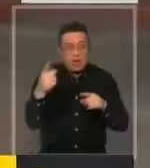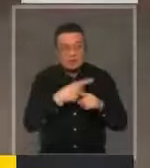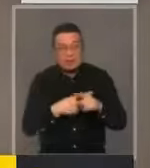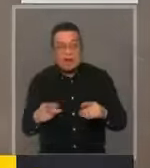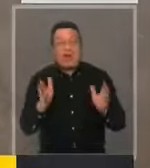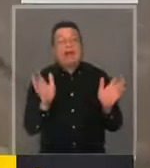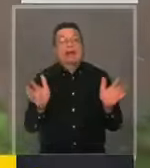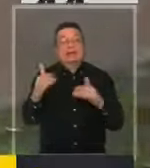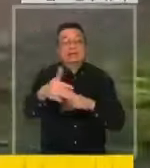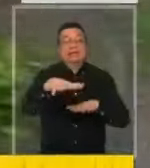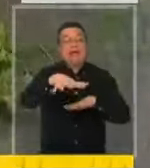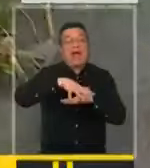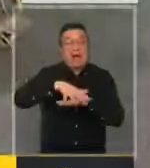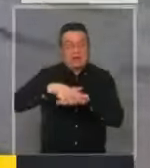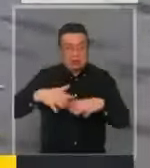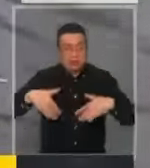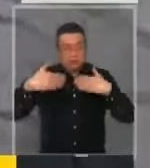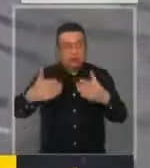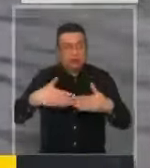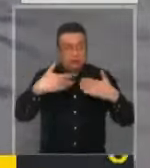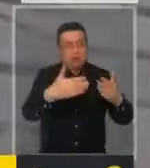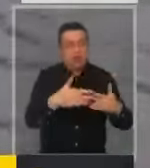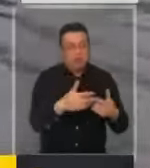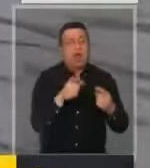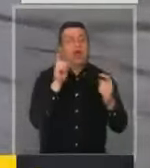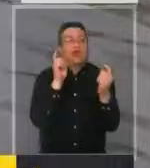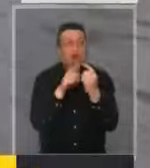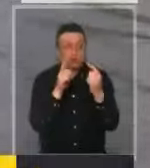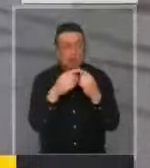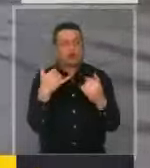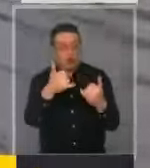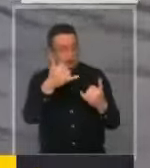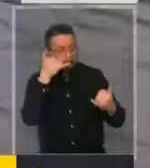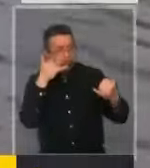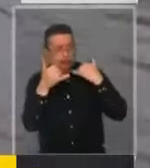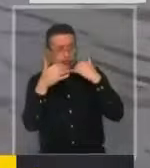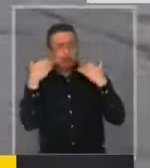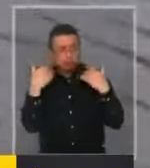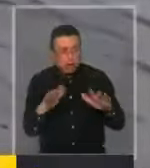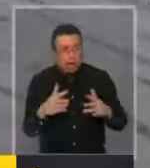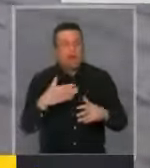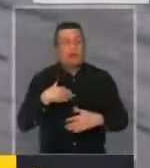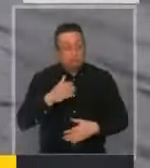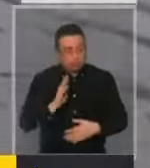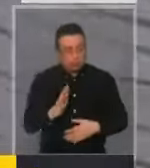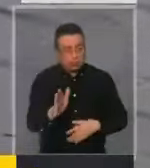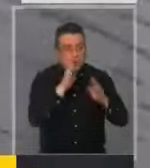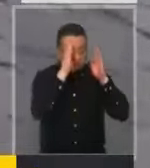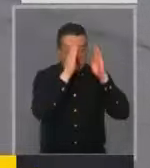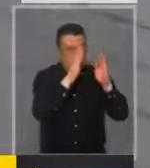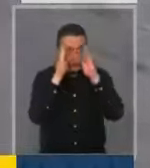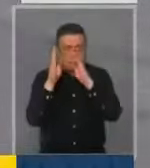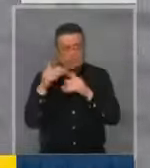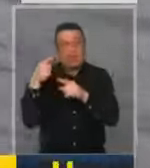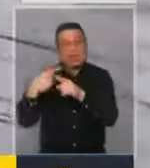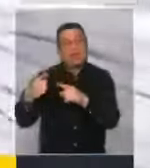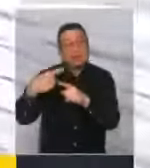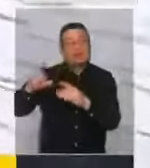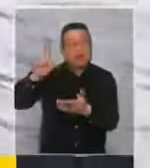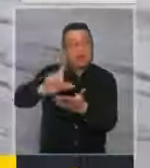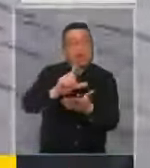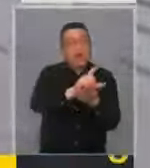poder protegerse. Estamos en contacto, hemos recibido sus llamadas y por supuesto que vamos a seguir atendiendo hoy de nuevo y los distintos puntos que tenemos en nuestra